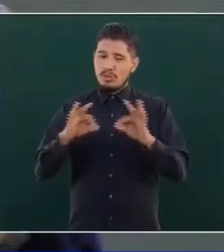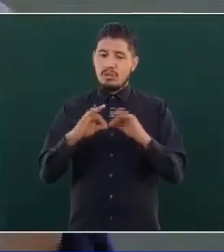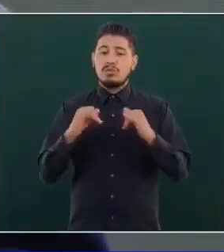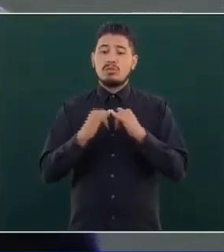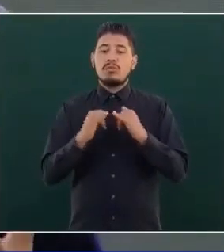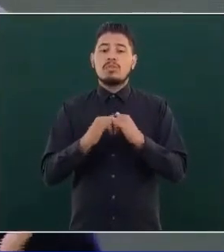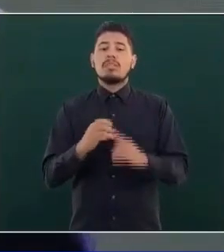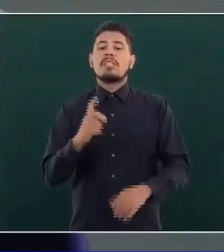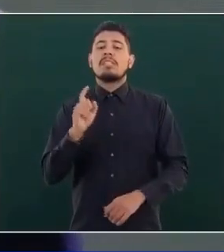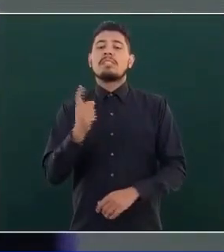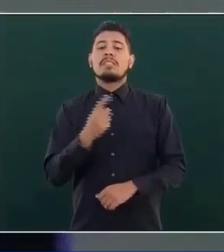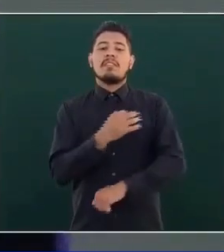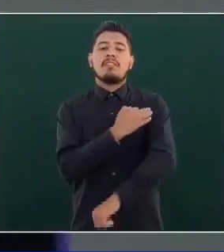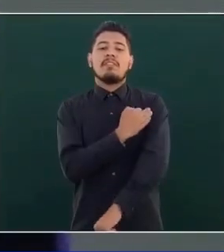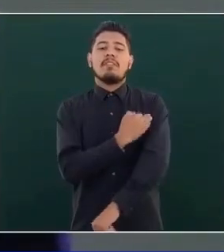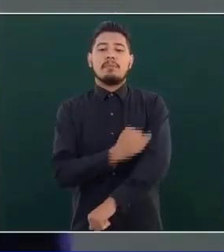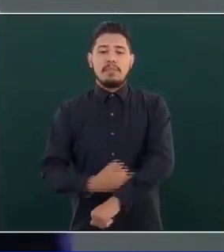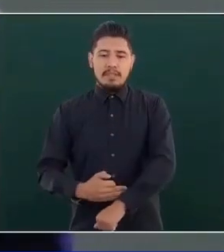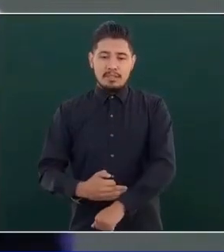la familia.